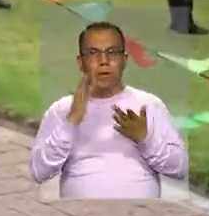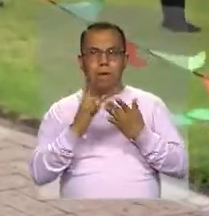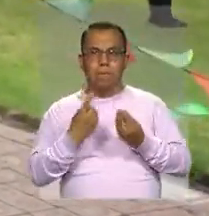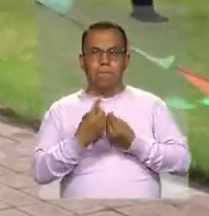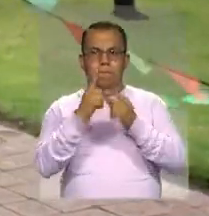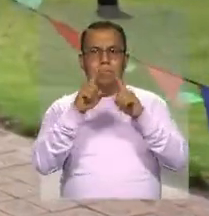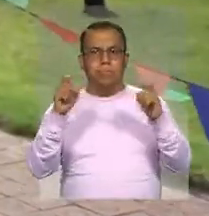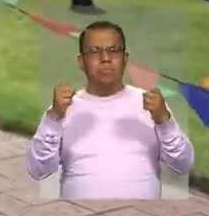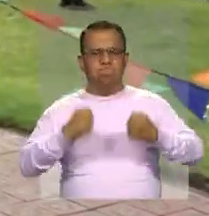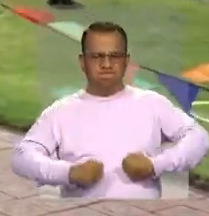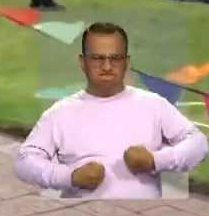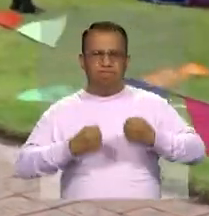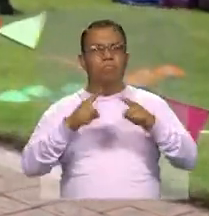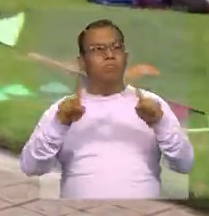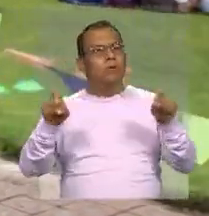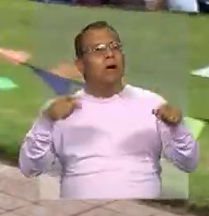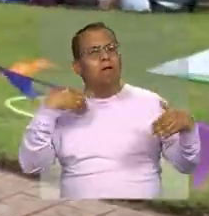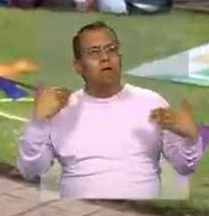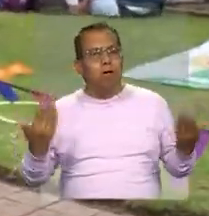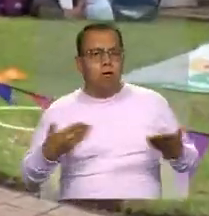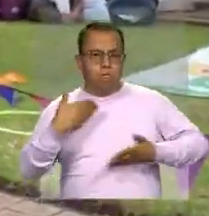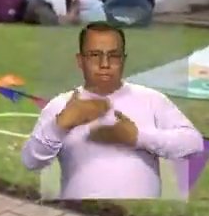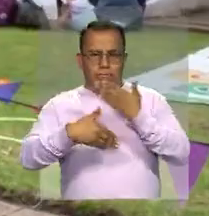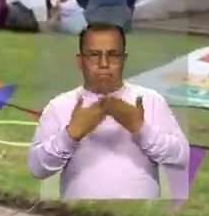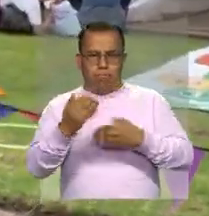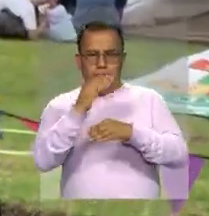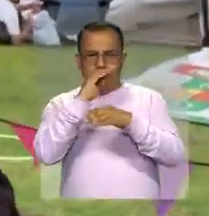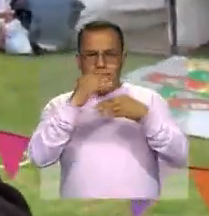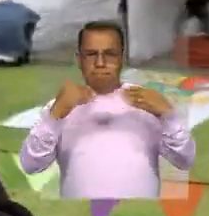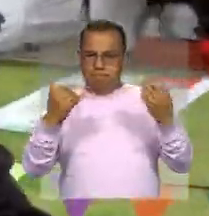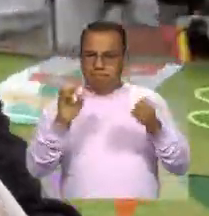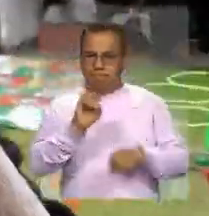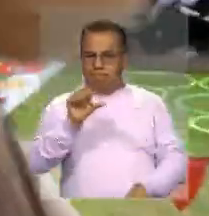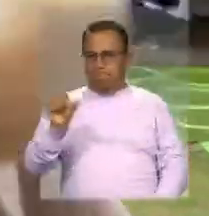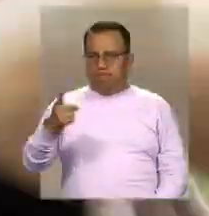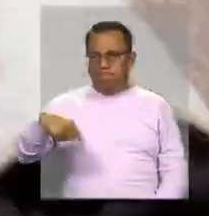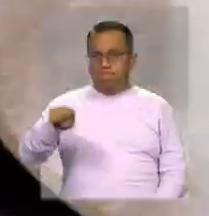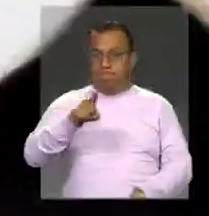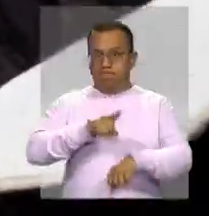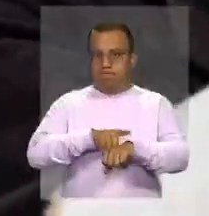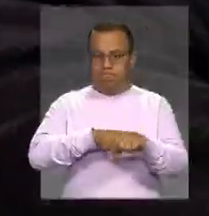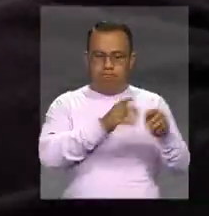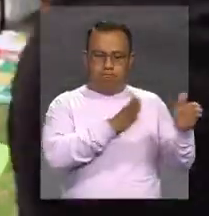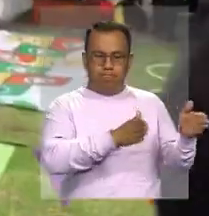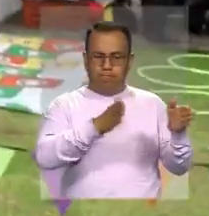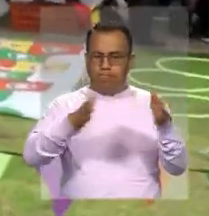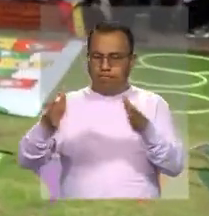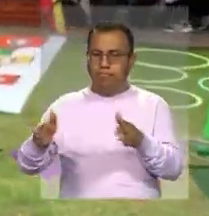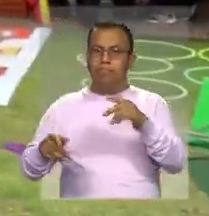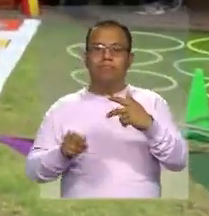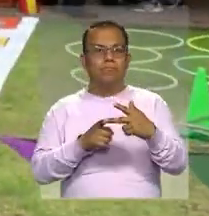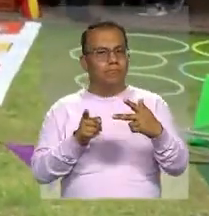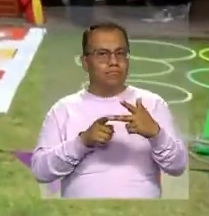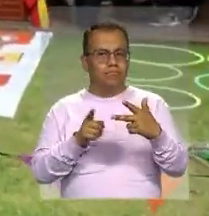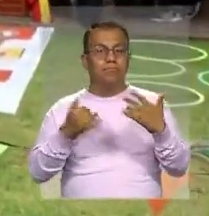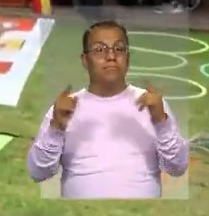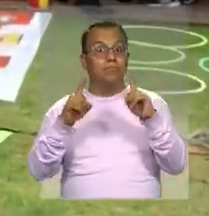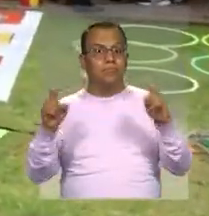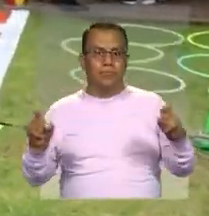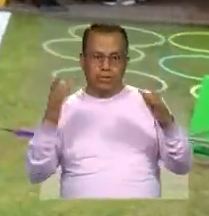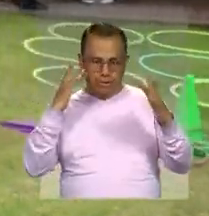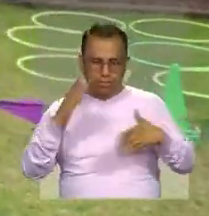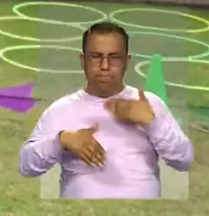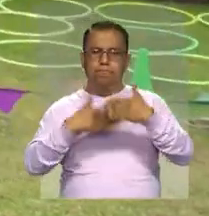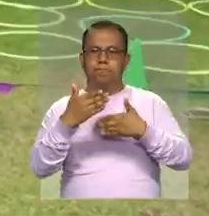es el fortalecimiento de la agencia, de la autonomía de los niños y las niñas de acuerdo a su momento de vida. Y el tercero es el fortalecimiento de la arquitectura institucional